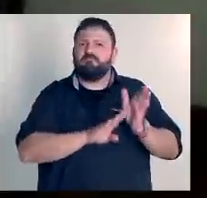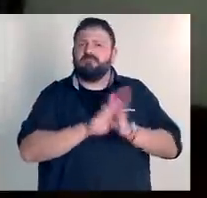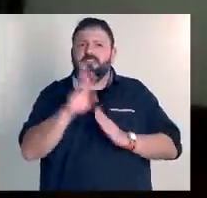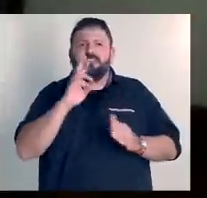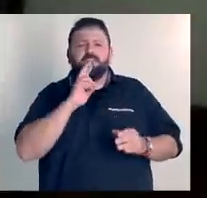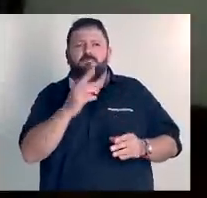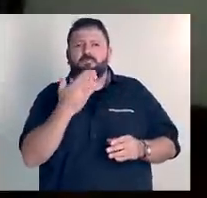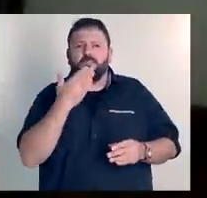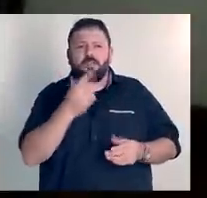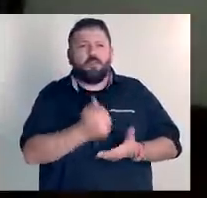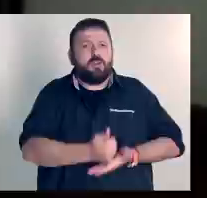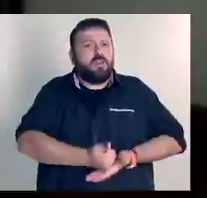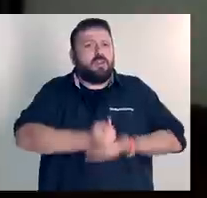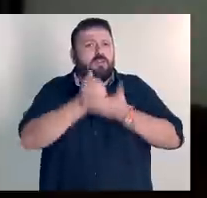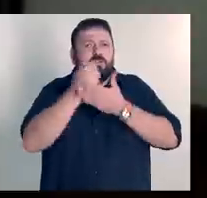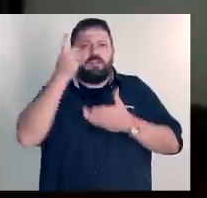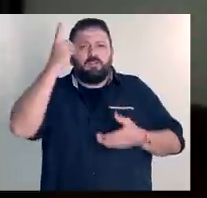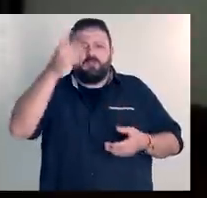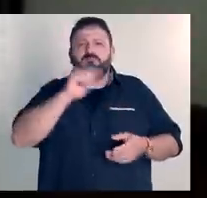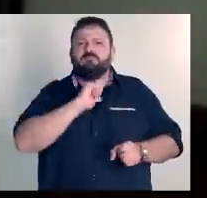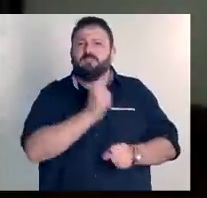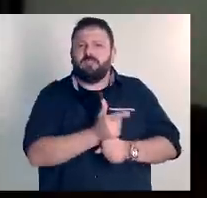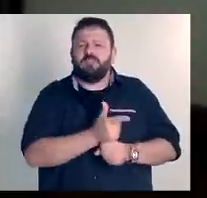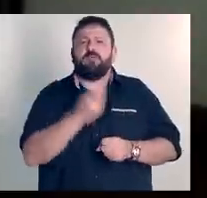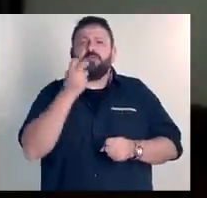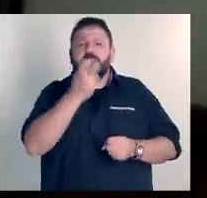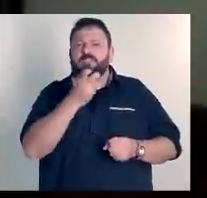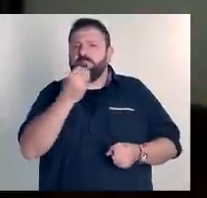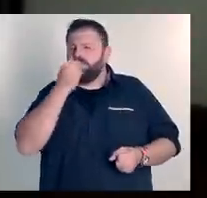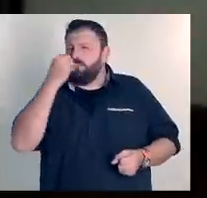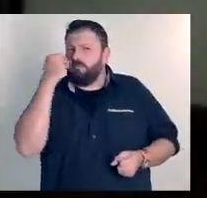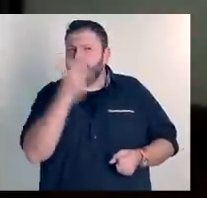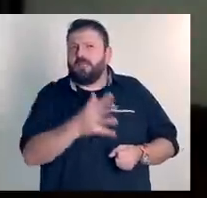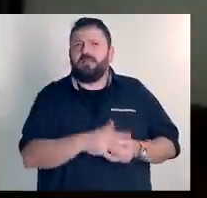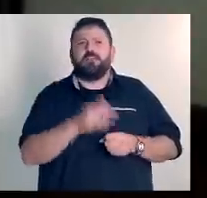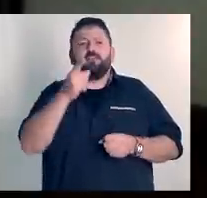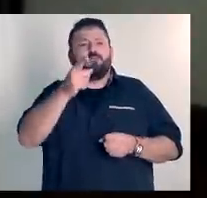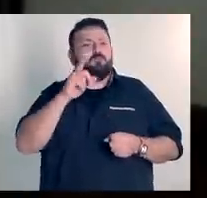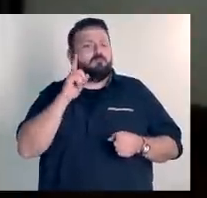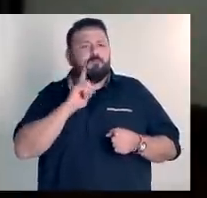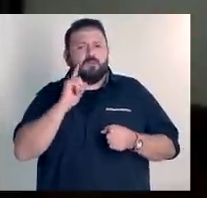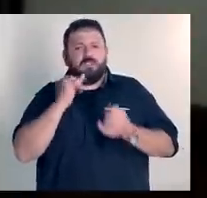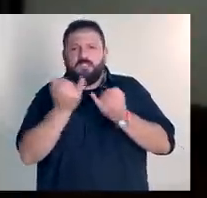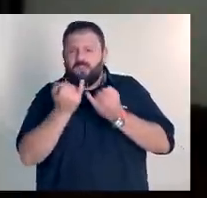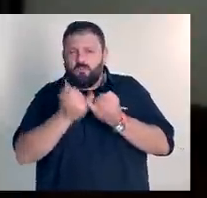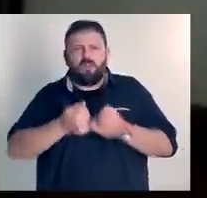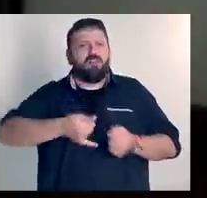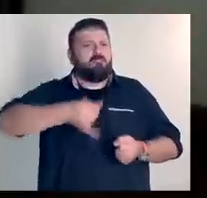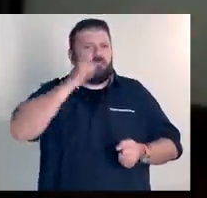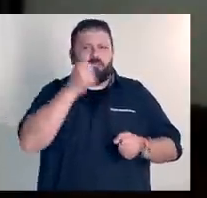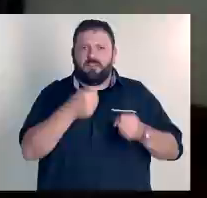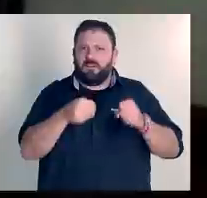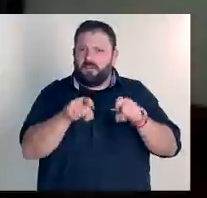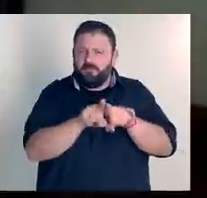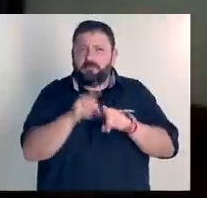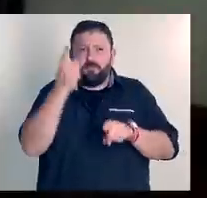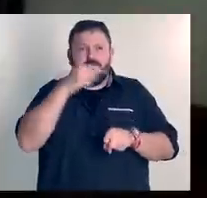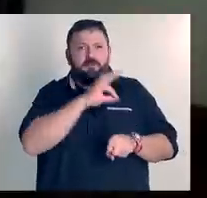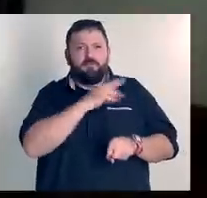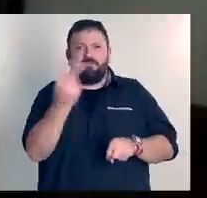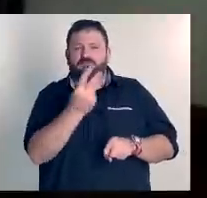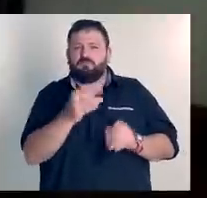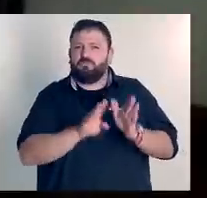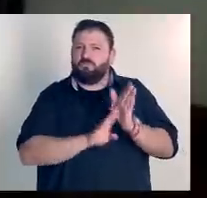con la ayuda de Dios te vas a dar cuenta que esto fue para algo precioso. Tu mujer también va a tomar lo mismo para que se recuperen los